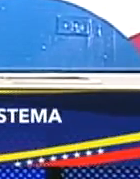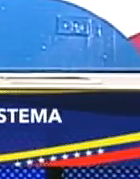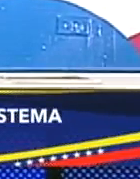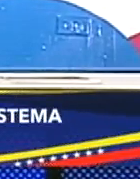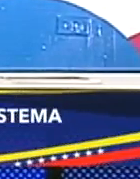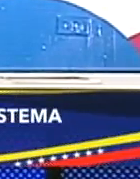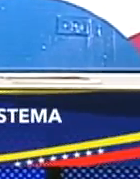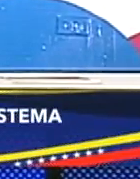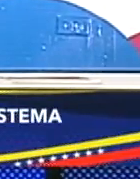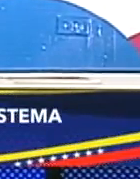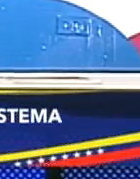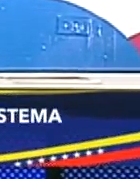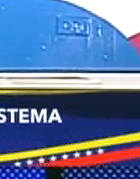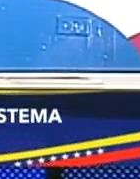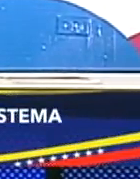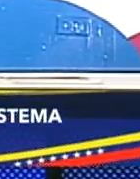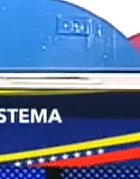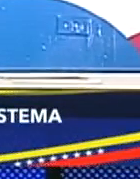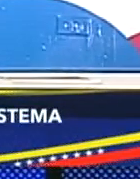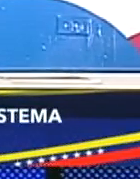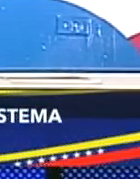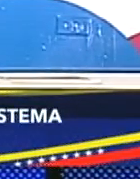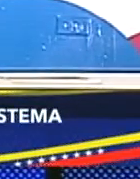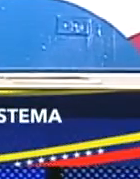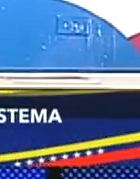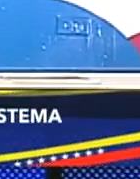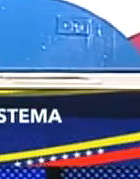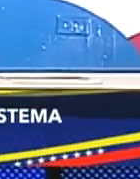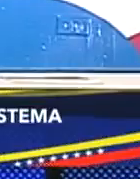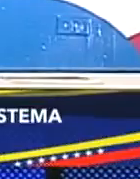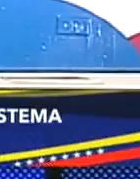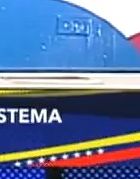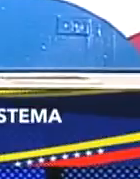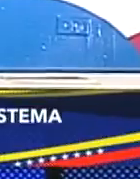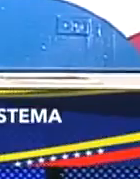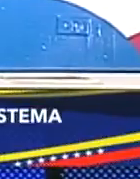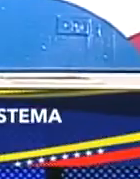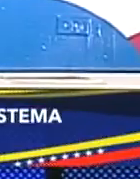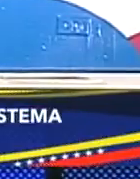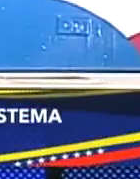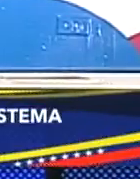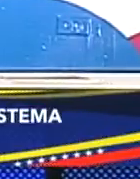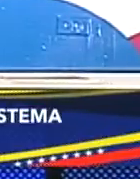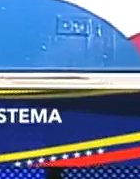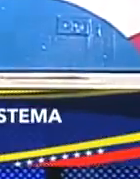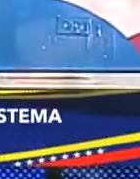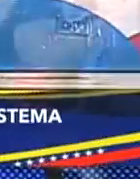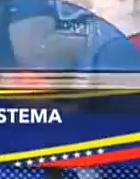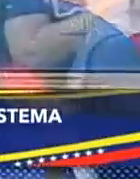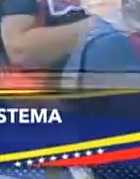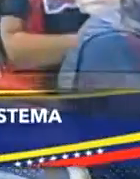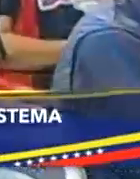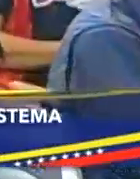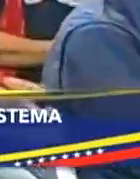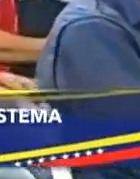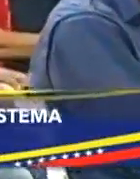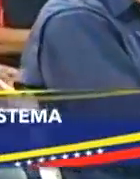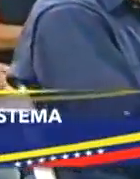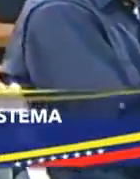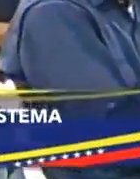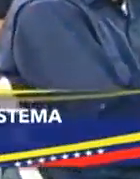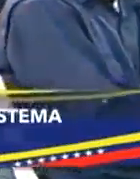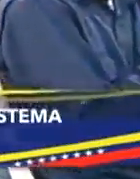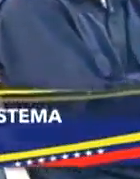Teresa he saludado al pueblo que ha estado en las esquinas, en las calles, en la carretera, aquí en las puertas de